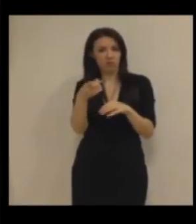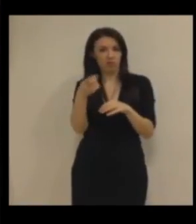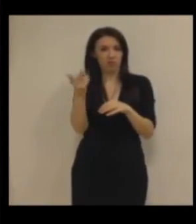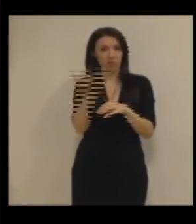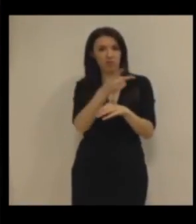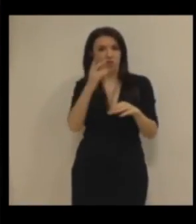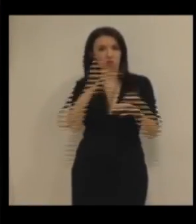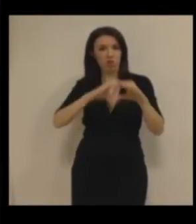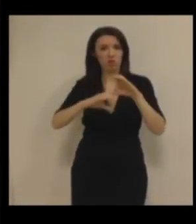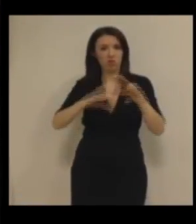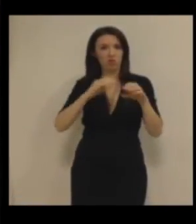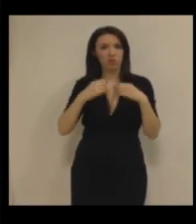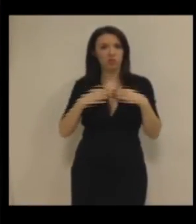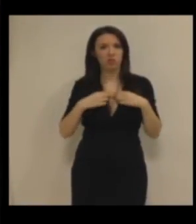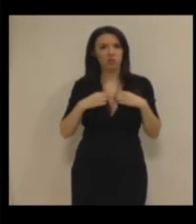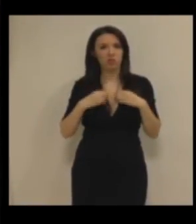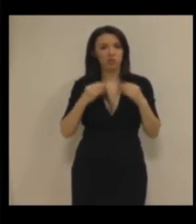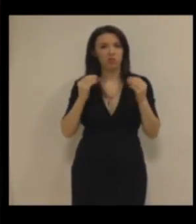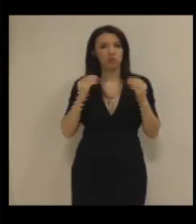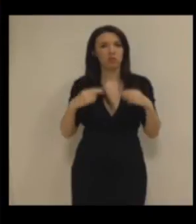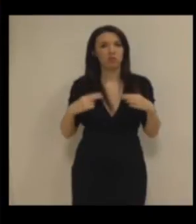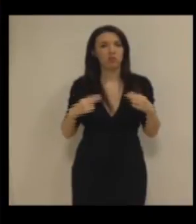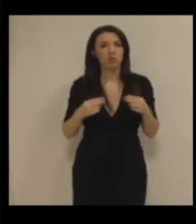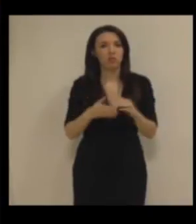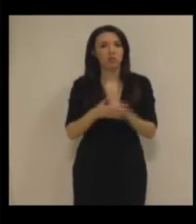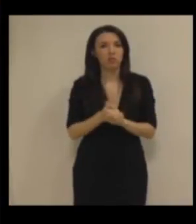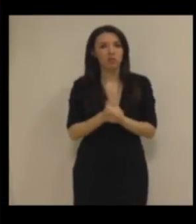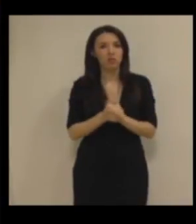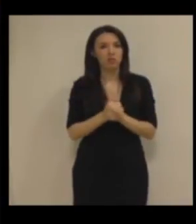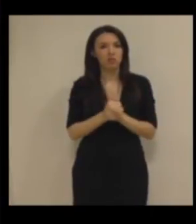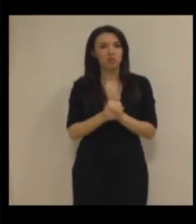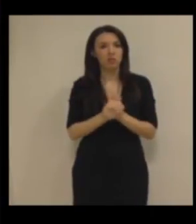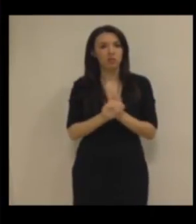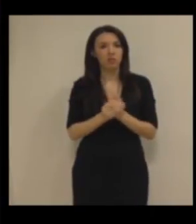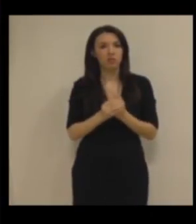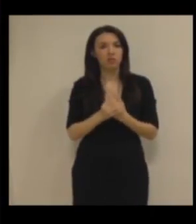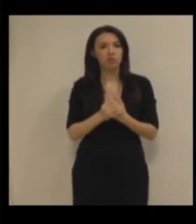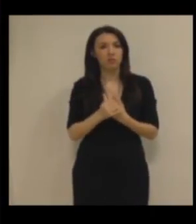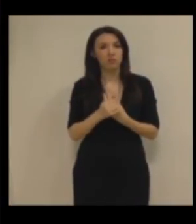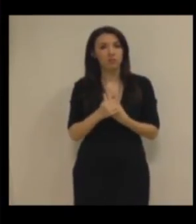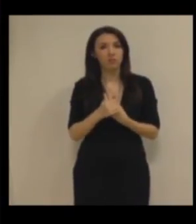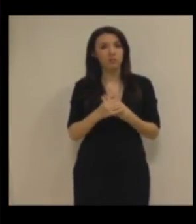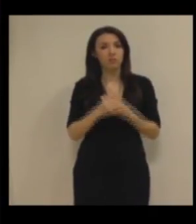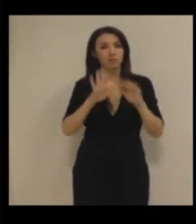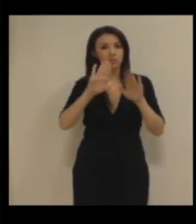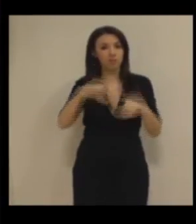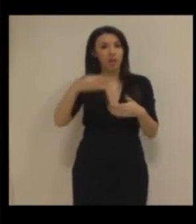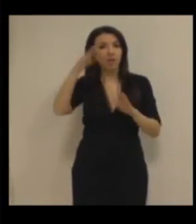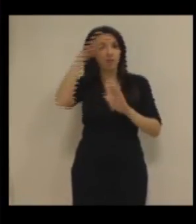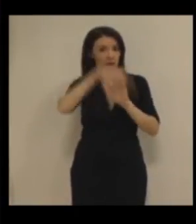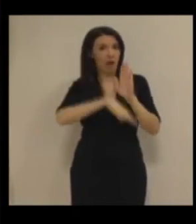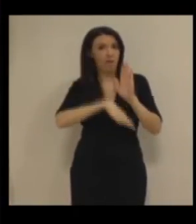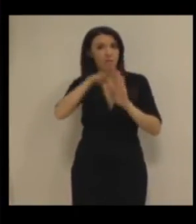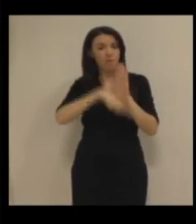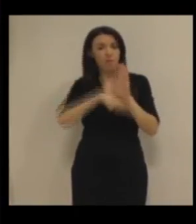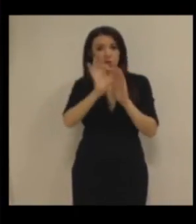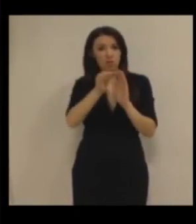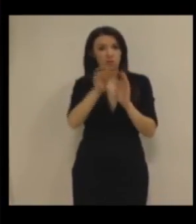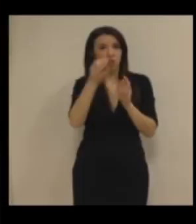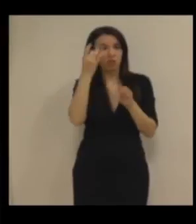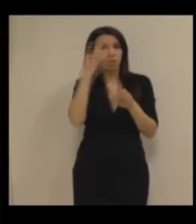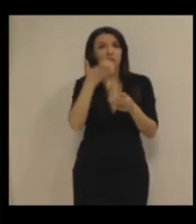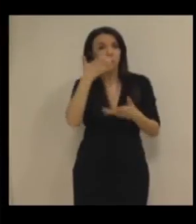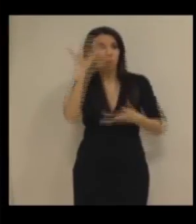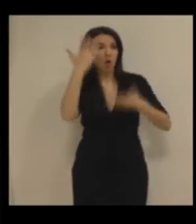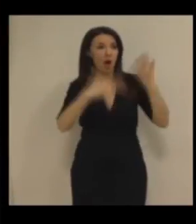¿no? Sí. Pues cogemos el testigo, porque la verdad es que al final el proyecto no tiene ningún sentido si